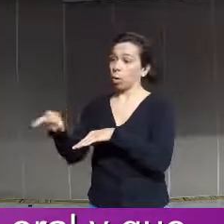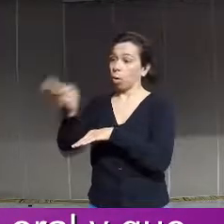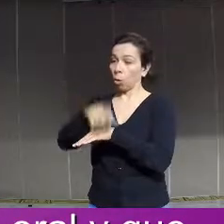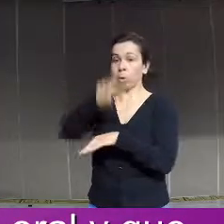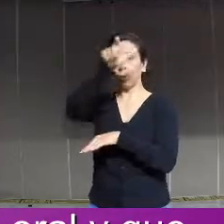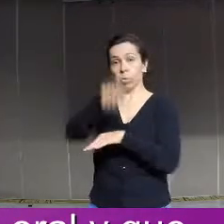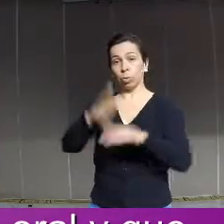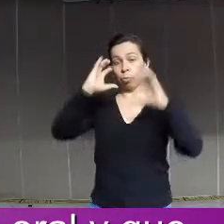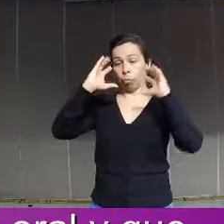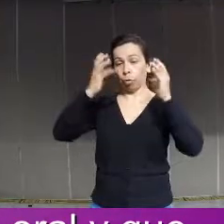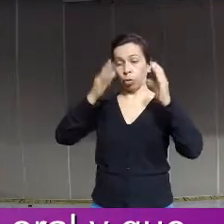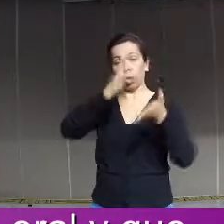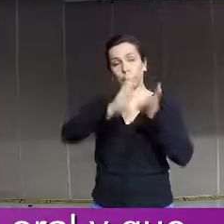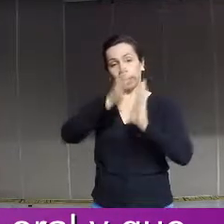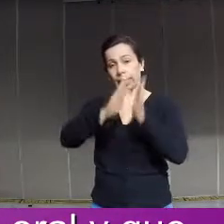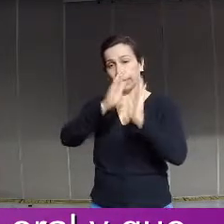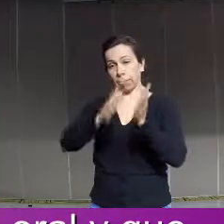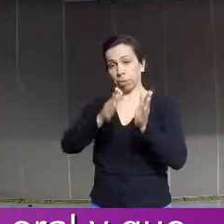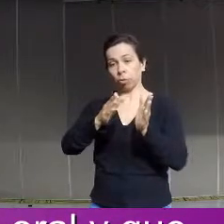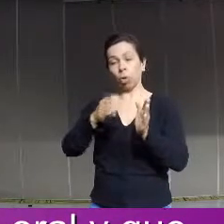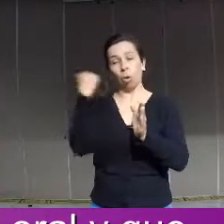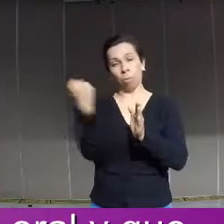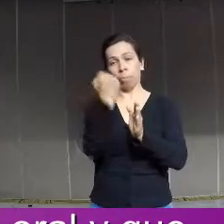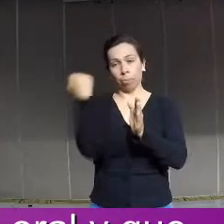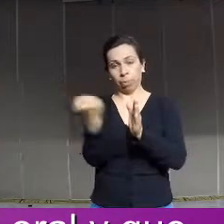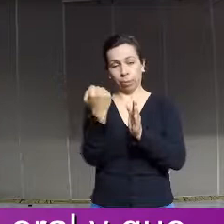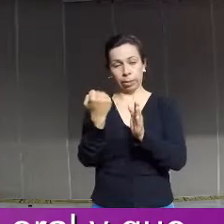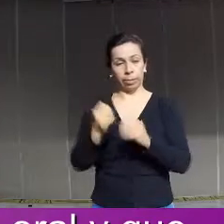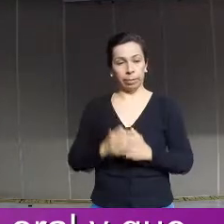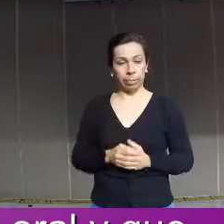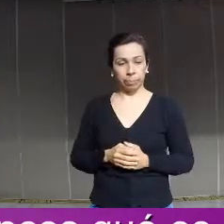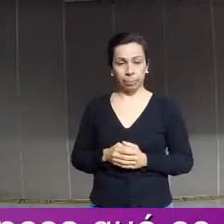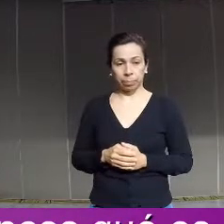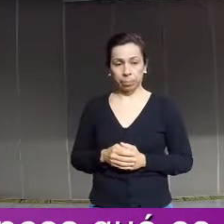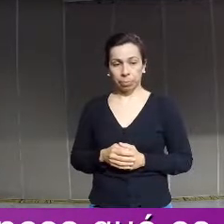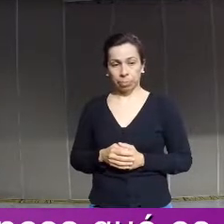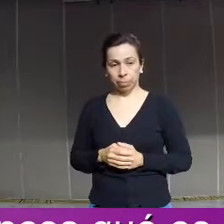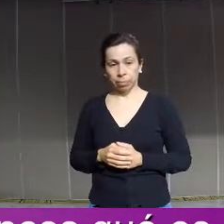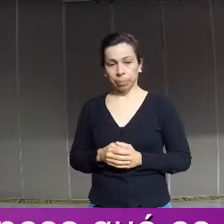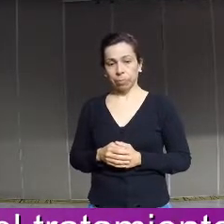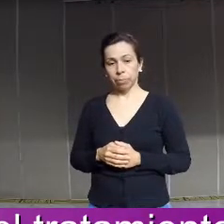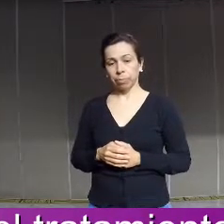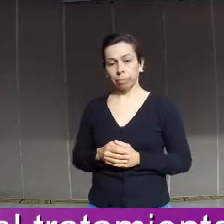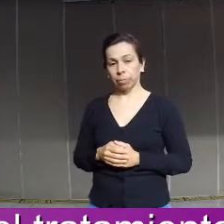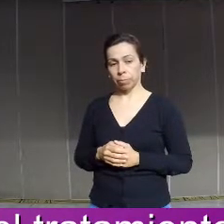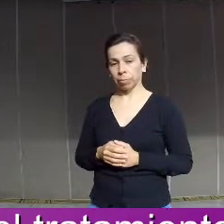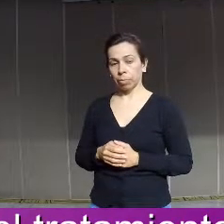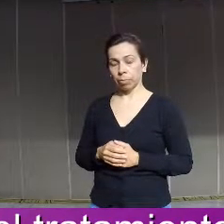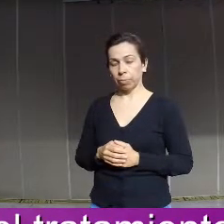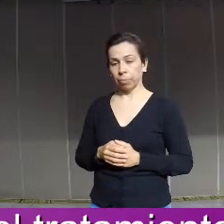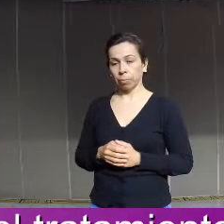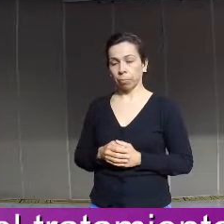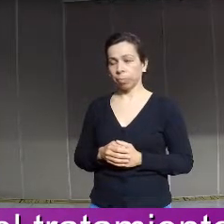cumplimiento de pautas y trabajar sobre la movilización de las secreciones. La movilización de secreciones es el